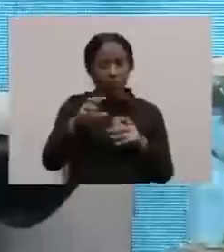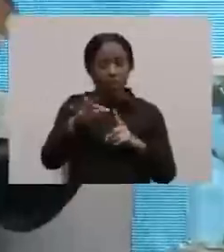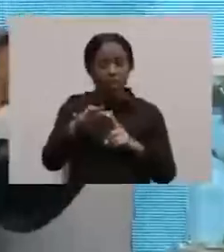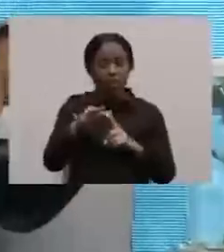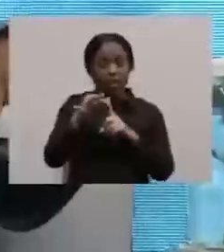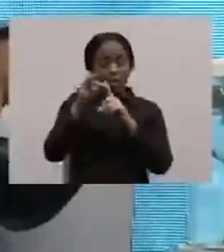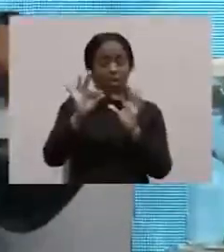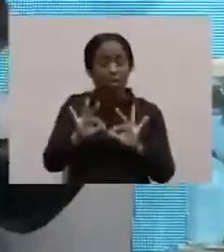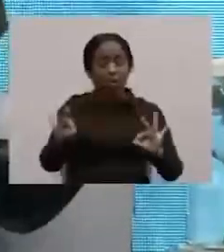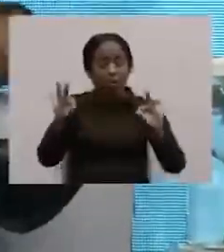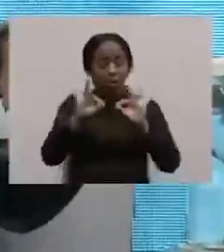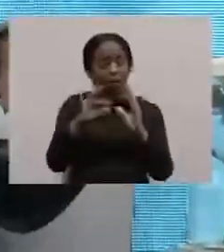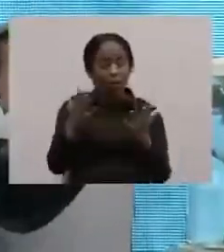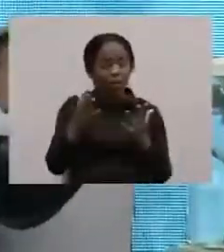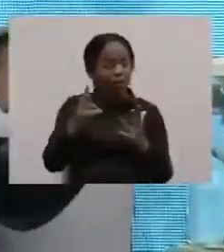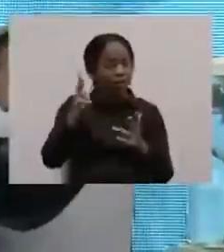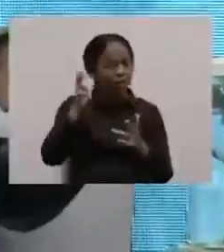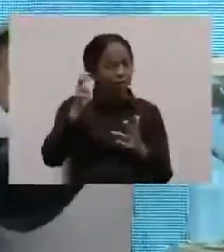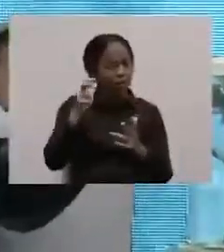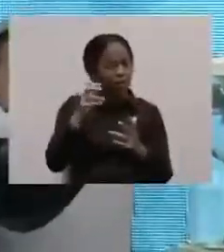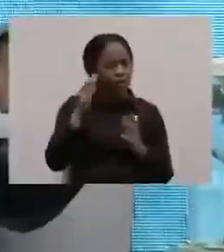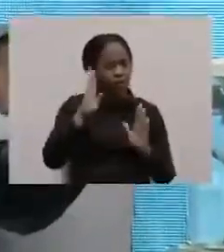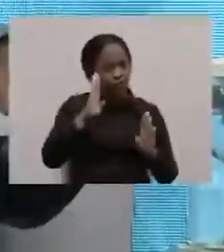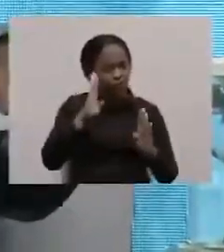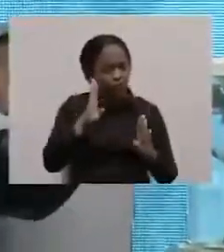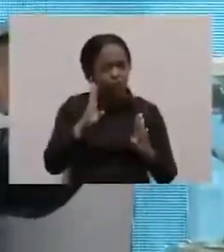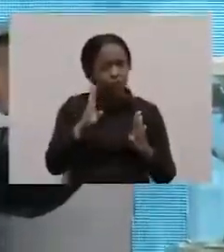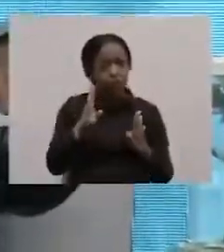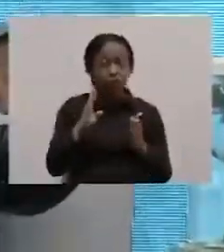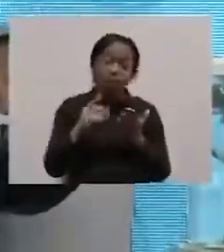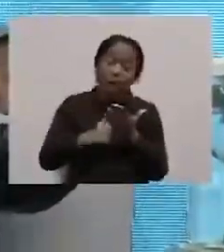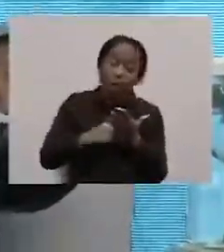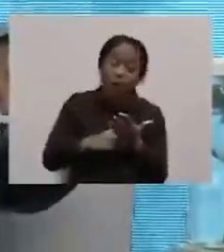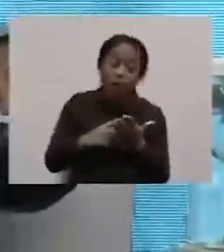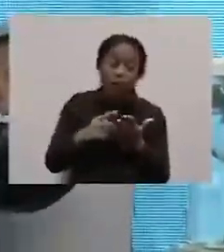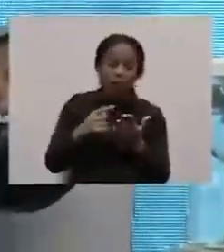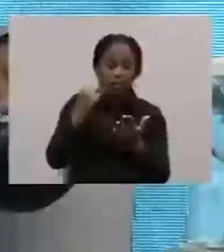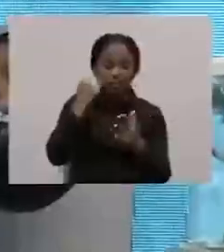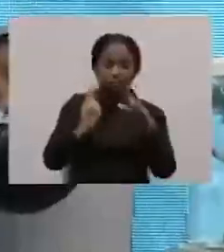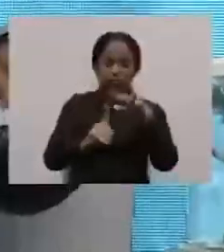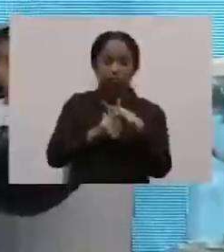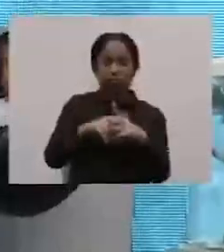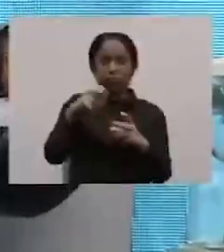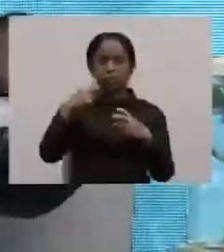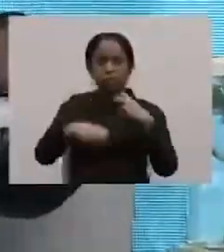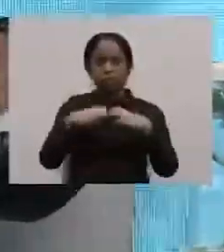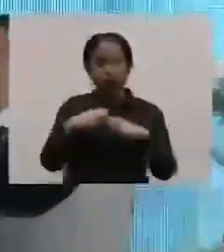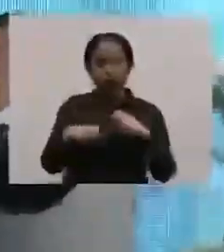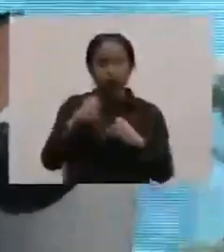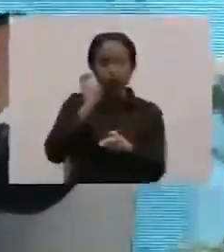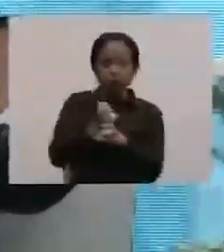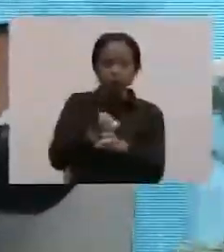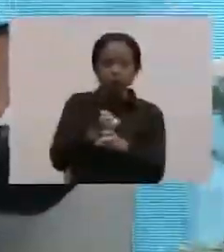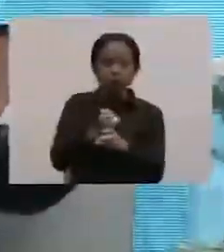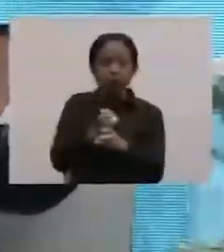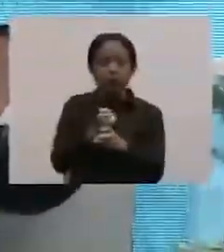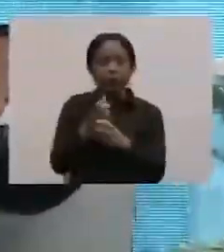que escuchen para que se produzca algo que después cuando nos iban complicando la cosa, nos lo ponía, cuando se produzca el